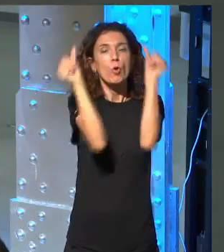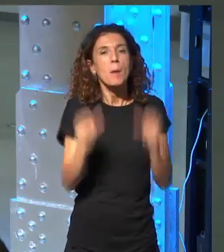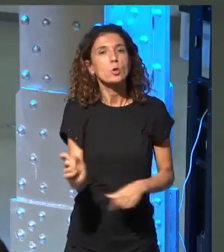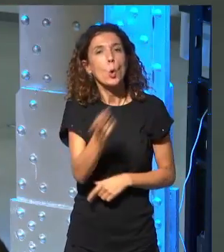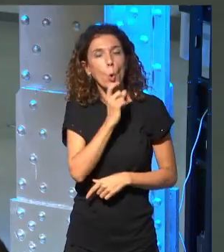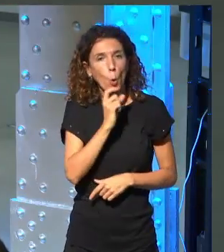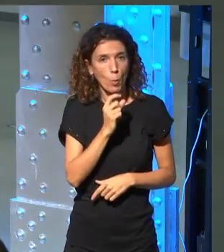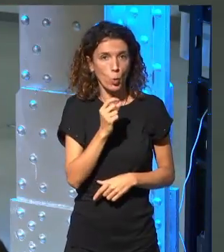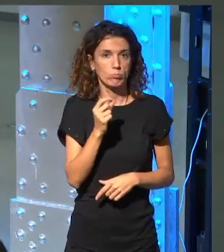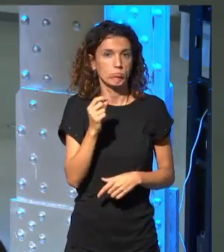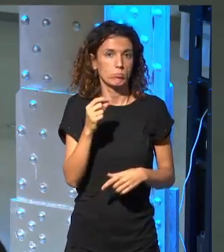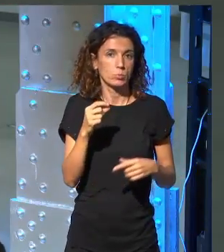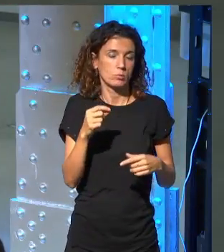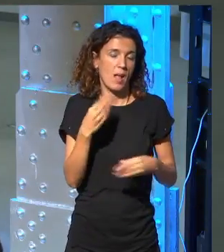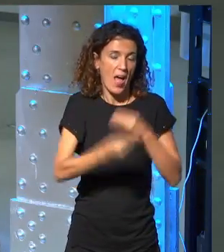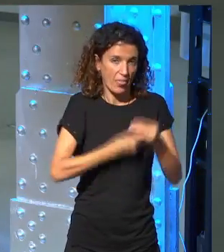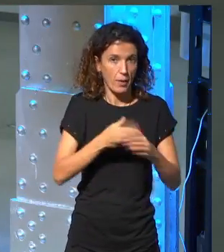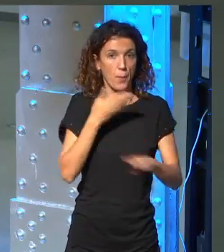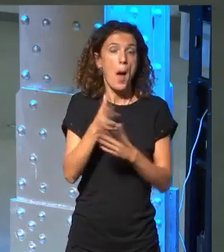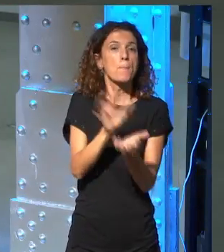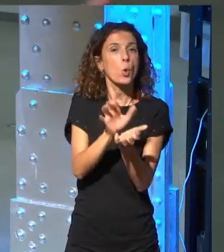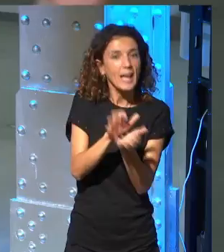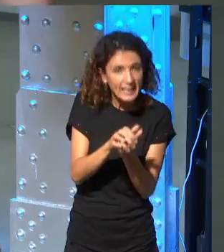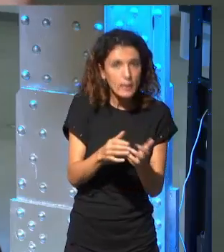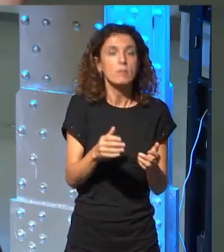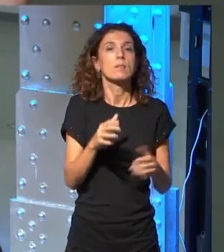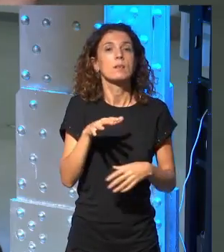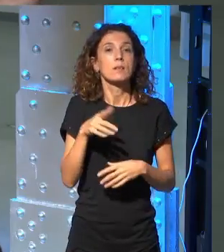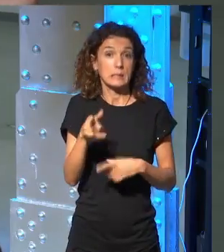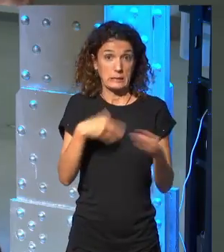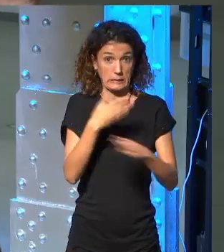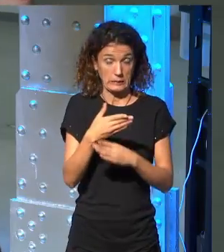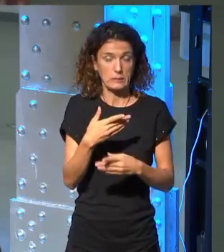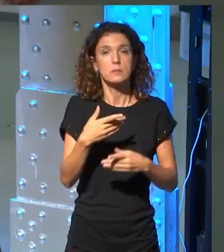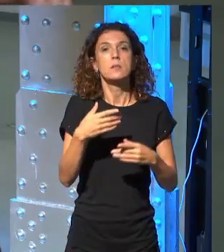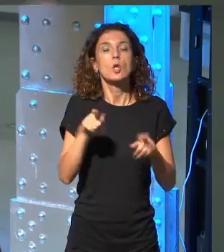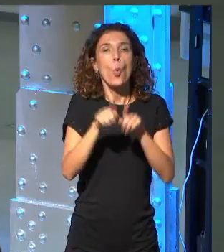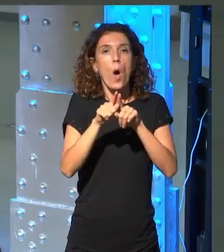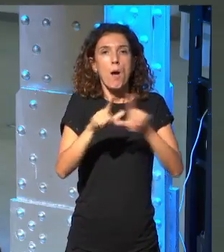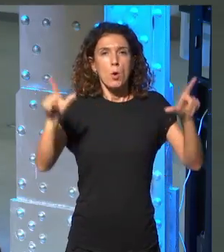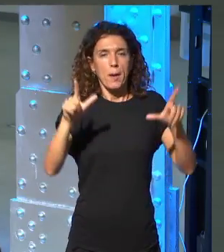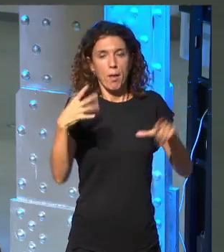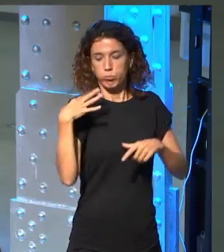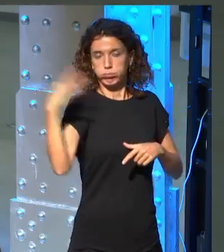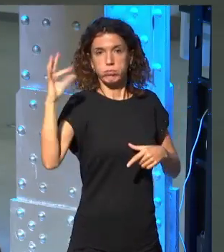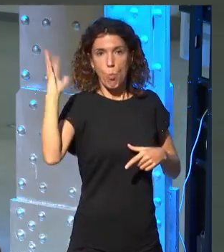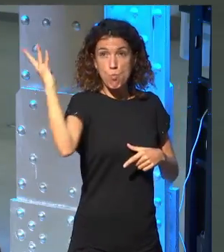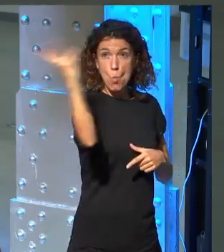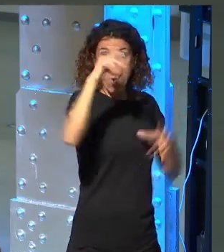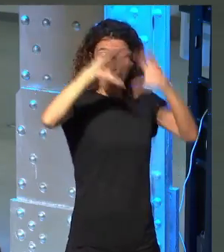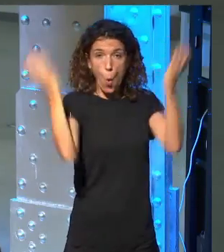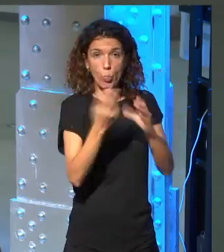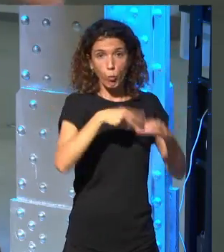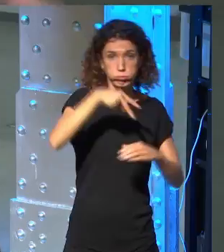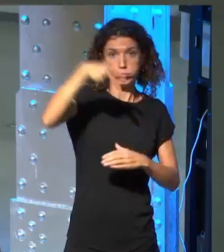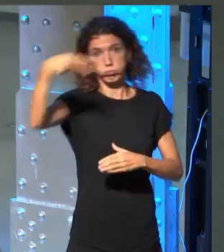es un tío que hace podcast, que se va a un Burger King, encuentra un portal temporal... ¿Es este? Y el portal temporal le transporta a un mundo que se llama